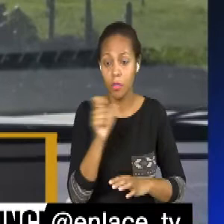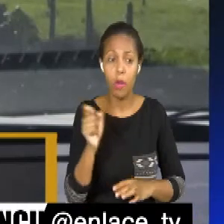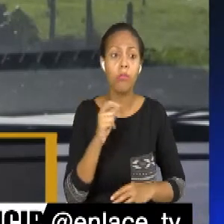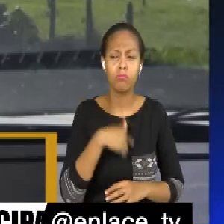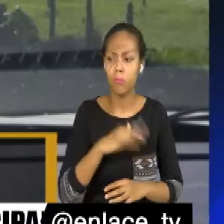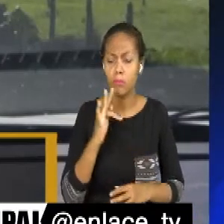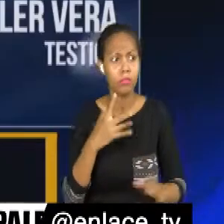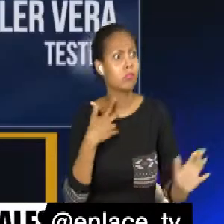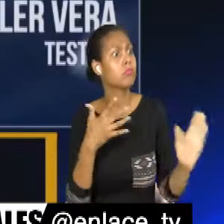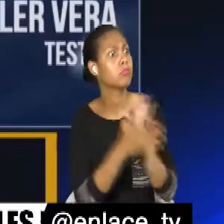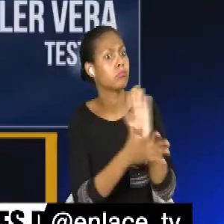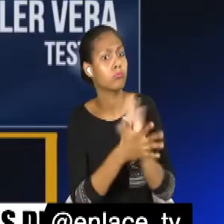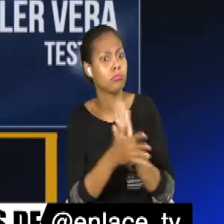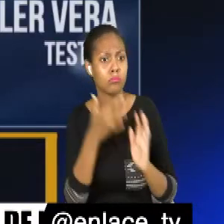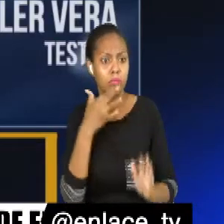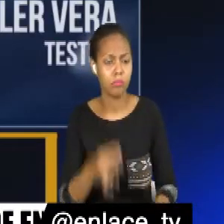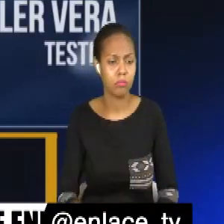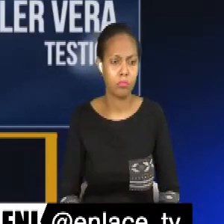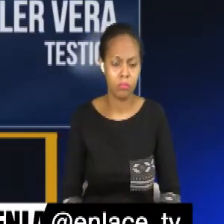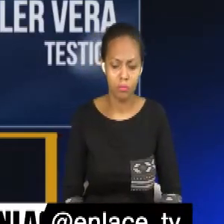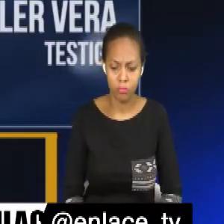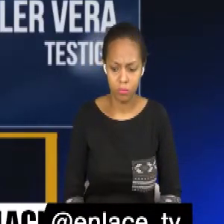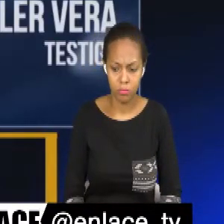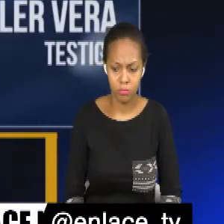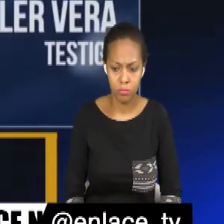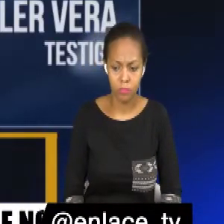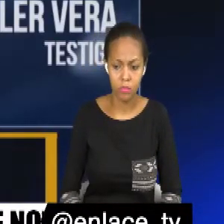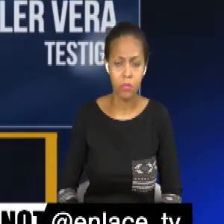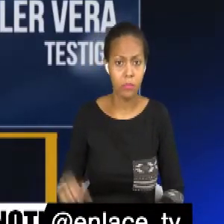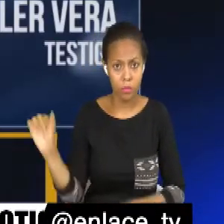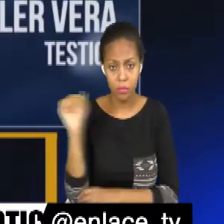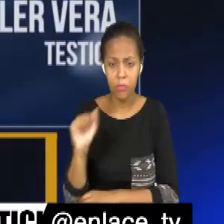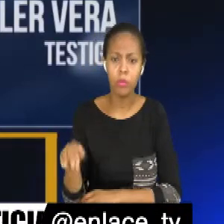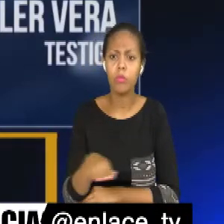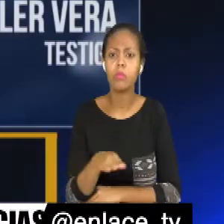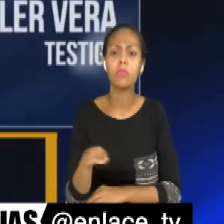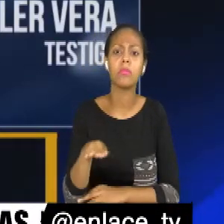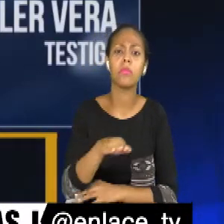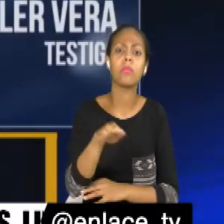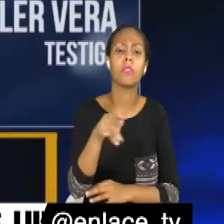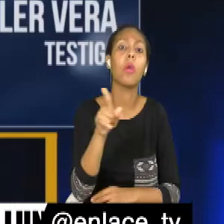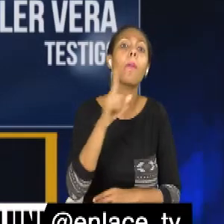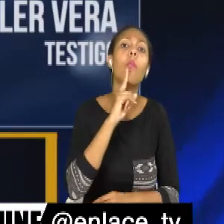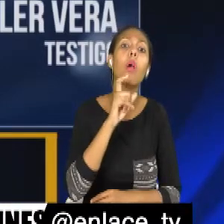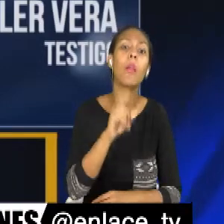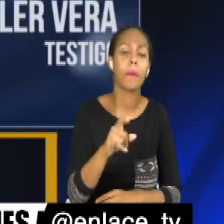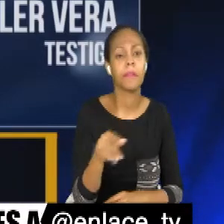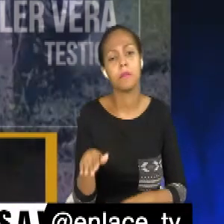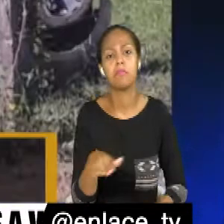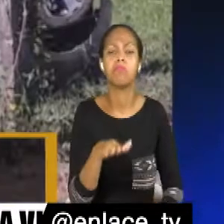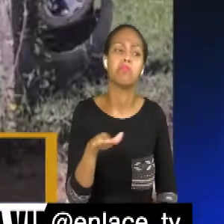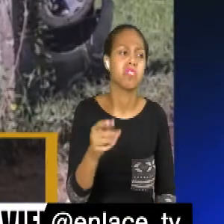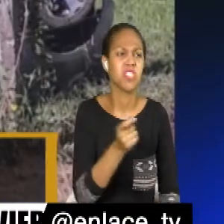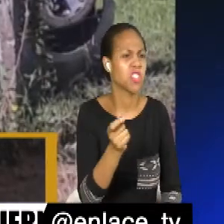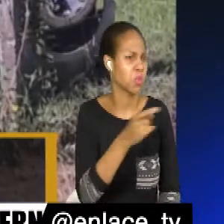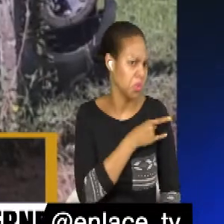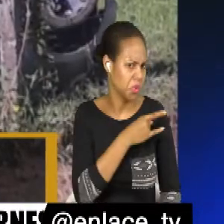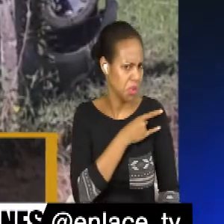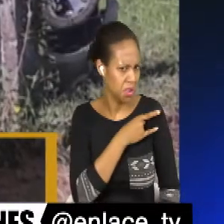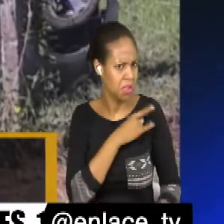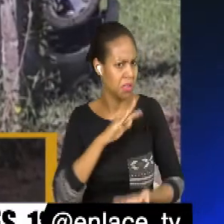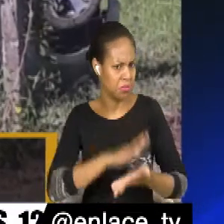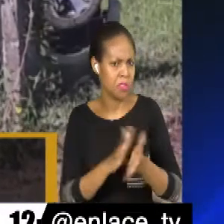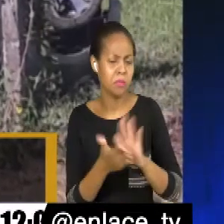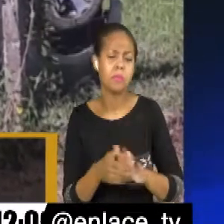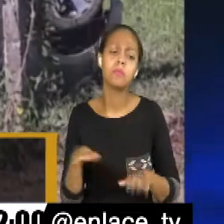a Enlace Noticias. Pepe se dirigía a la ciudad de Bucaramanga por la altura de la Universidad de La Paz, donde